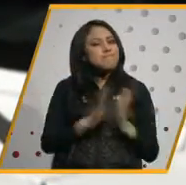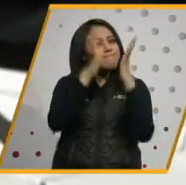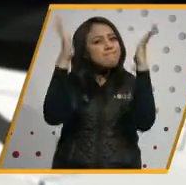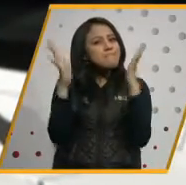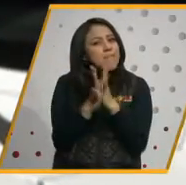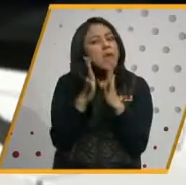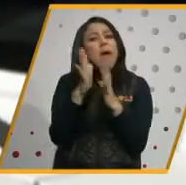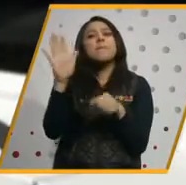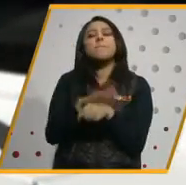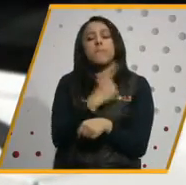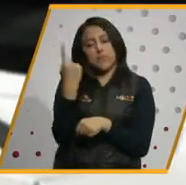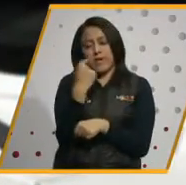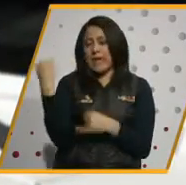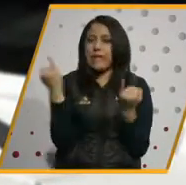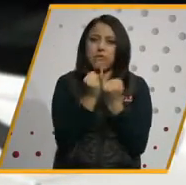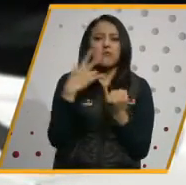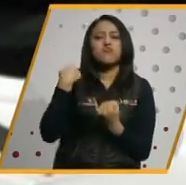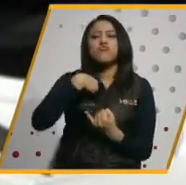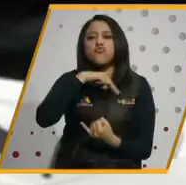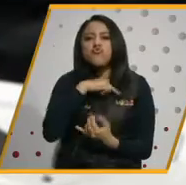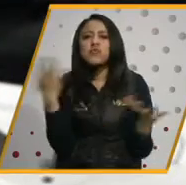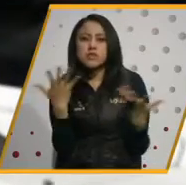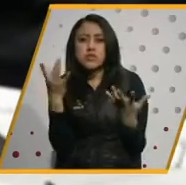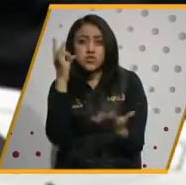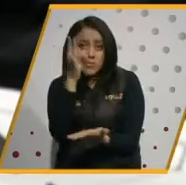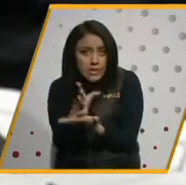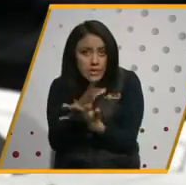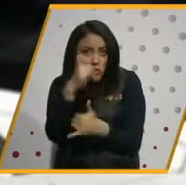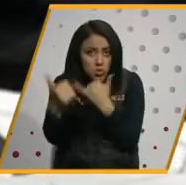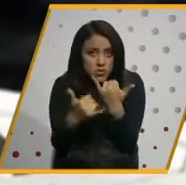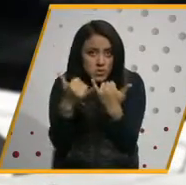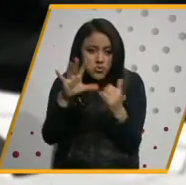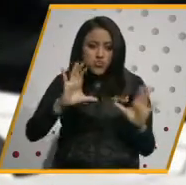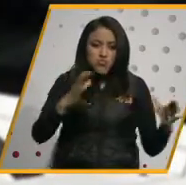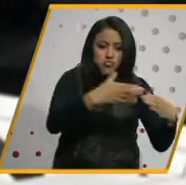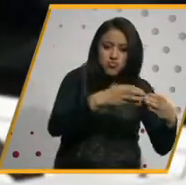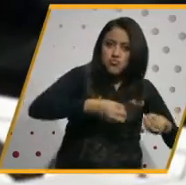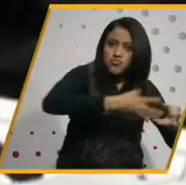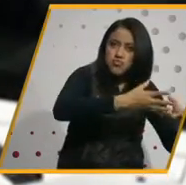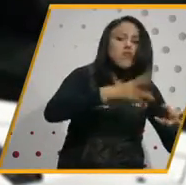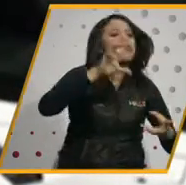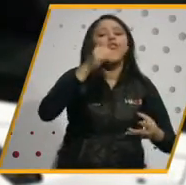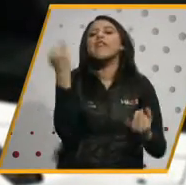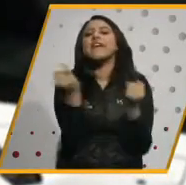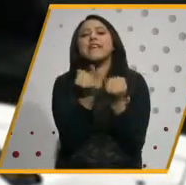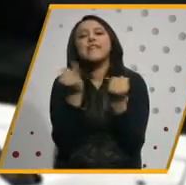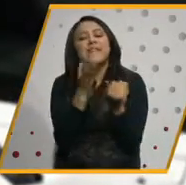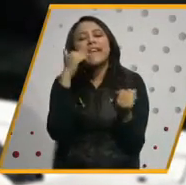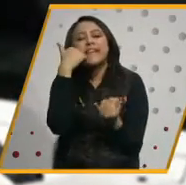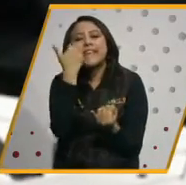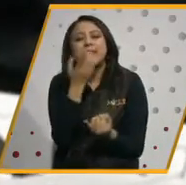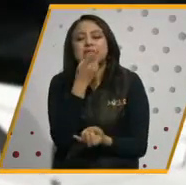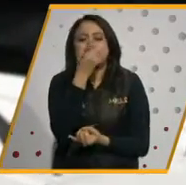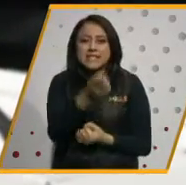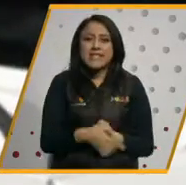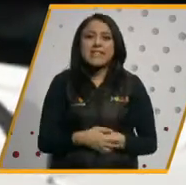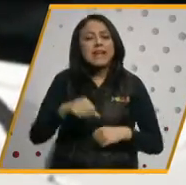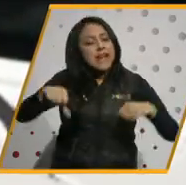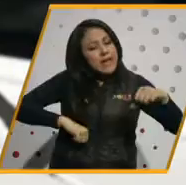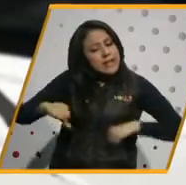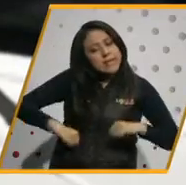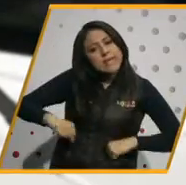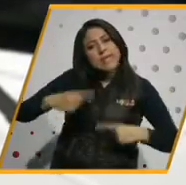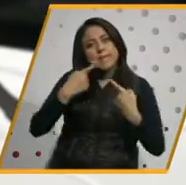nosotros también hacemos. No solo recolectamos juguetes para llevar a las comunidades, sino también andamos promocionando otras actividades